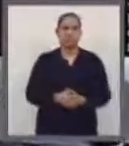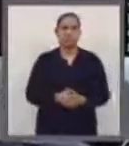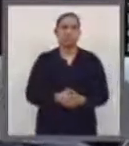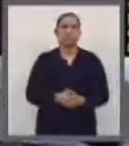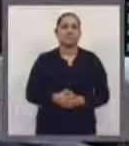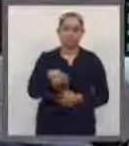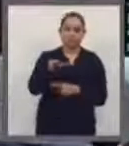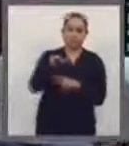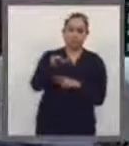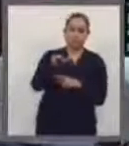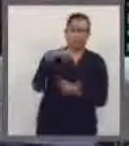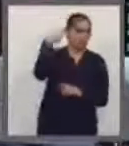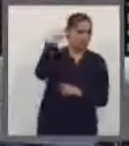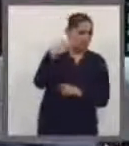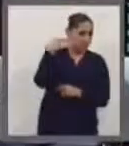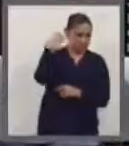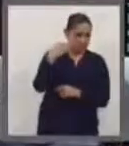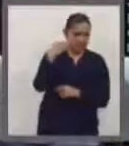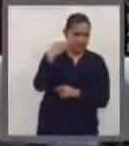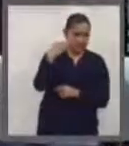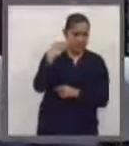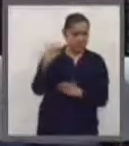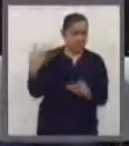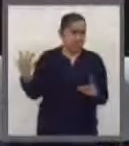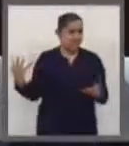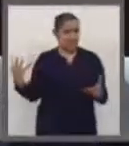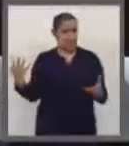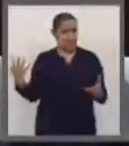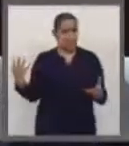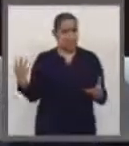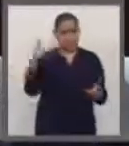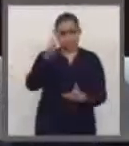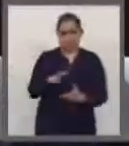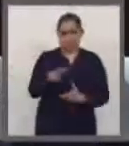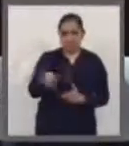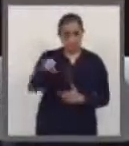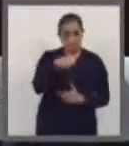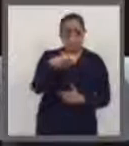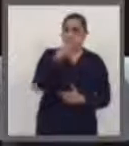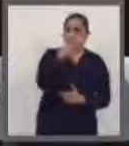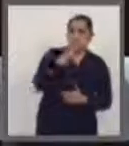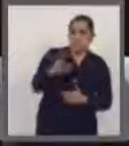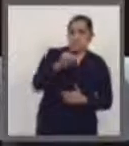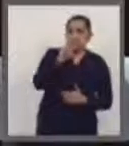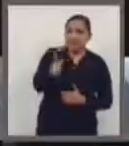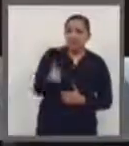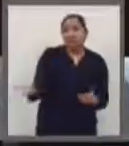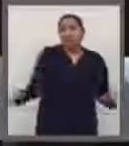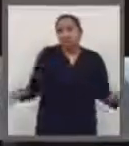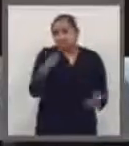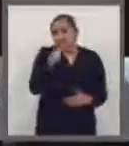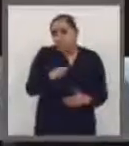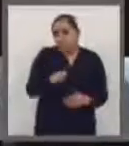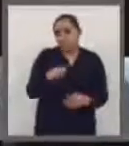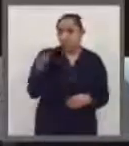18 de marzo ni modo que no lo festejemos o que no nos acordemos